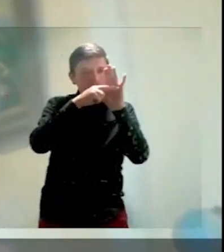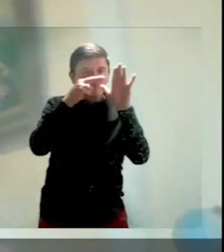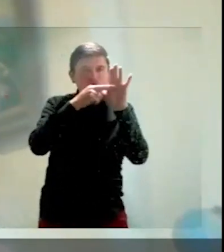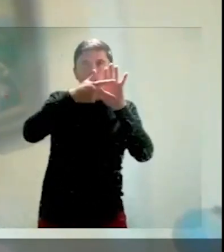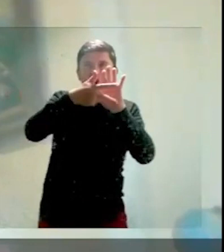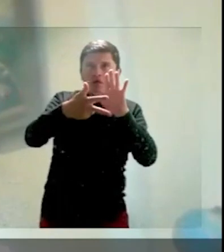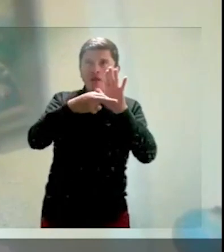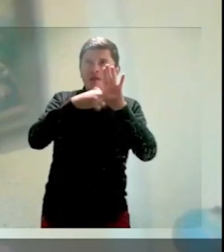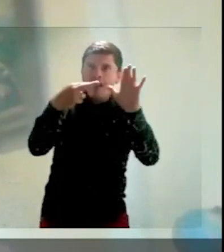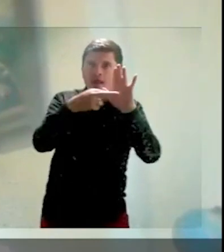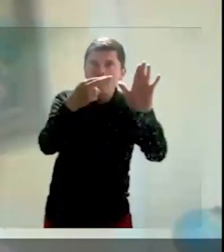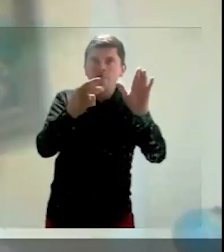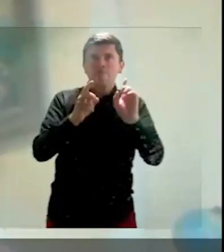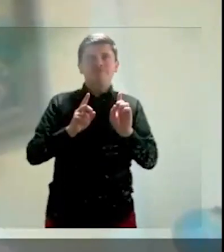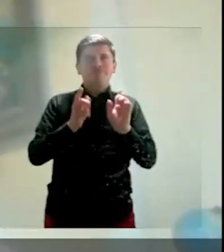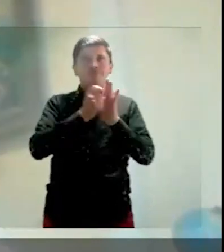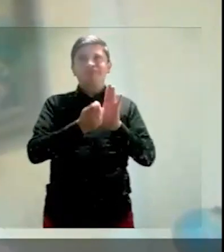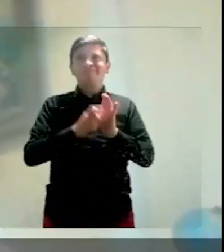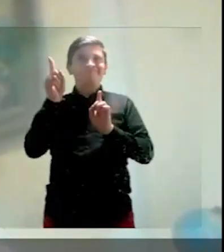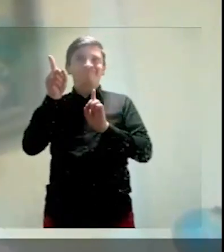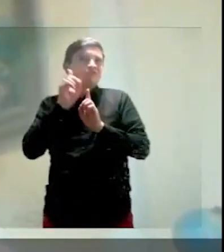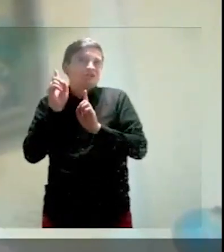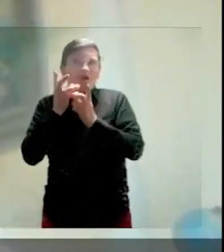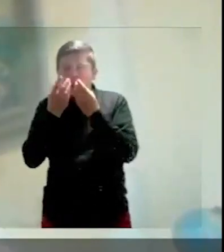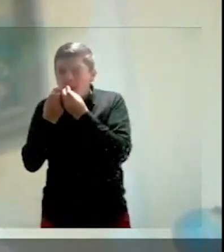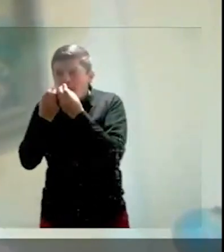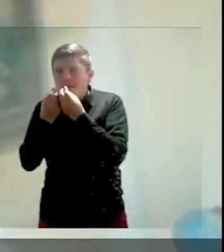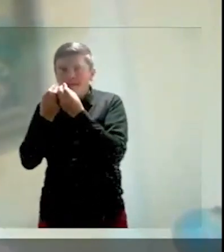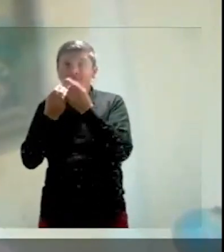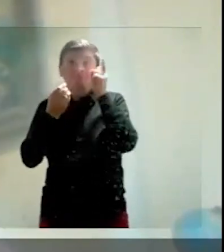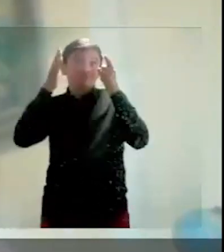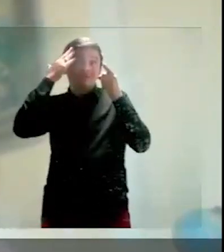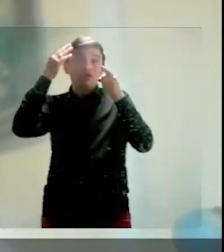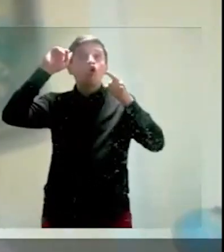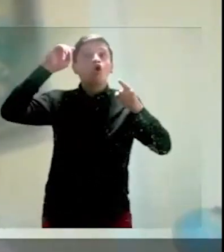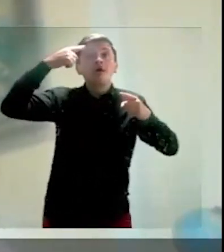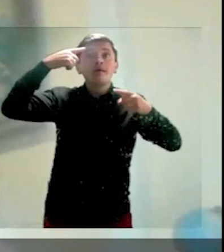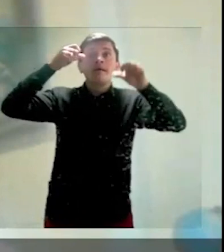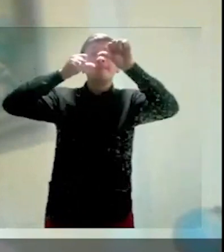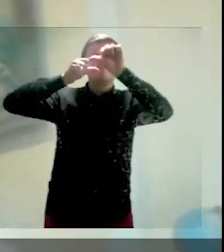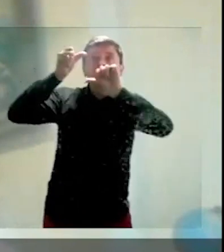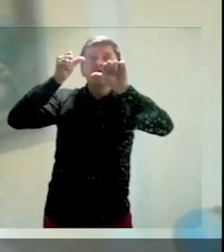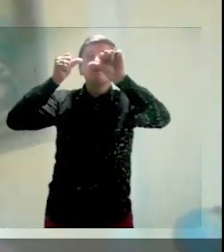cada gobierno le han apuntado a acabar precisamente